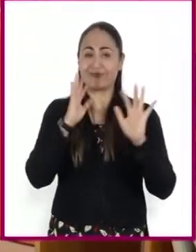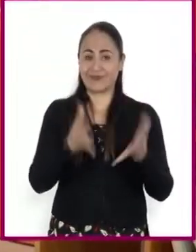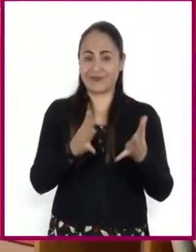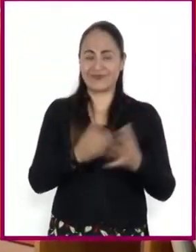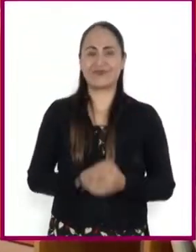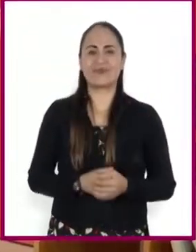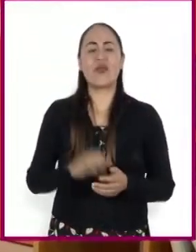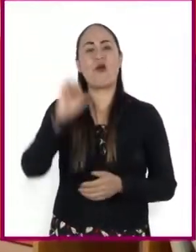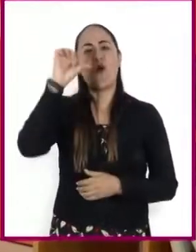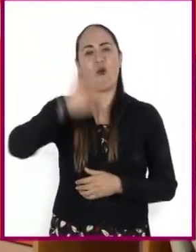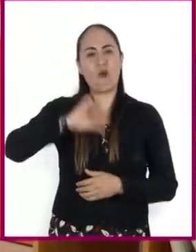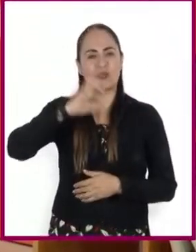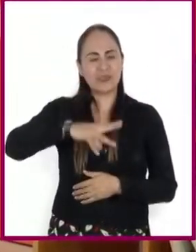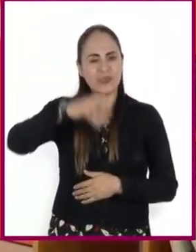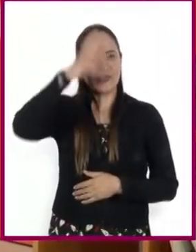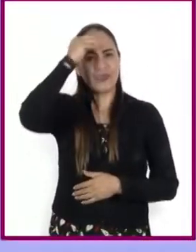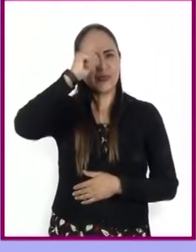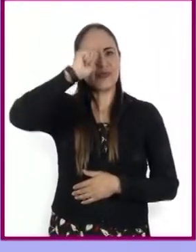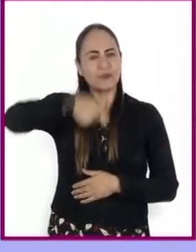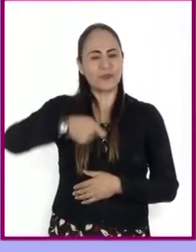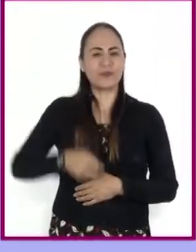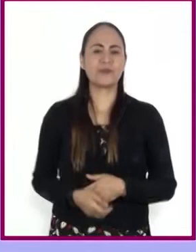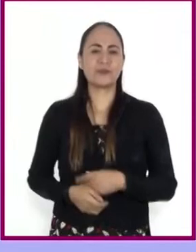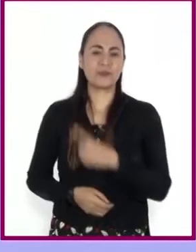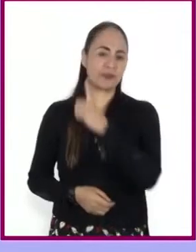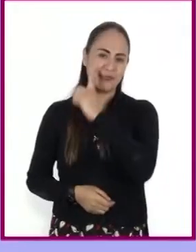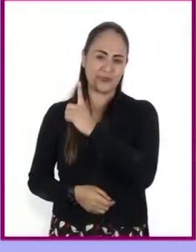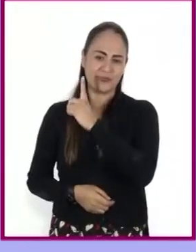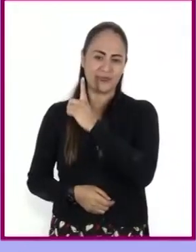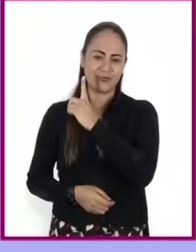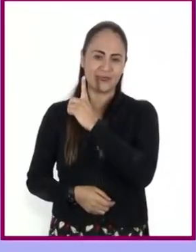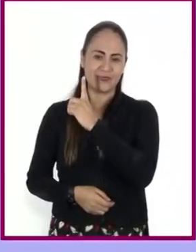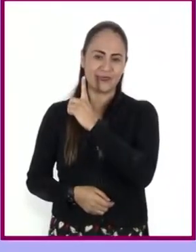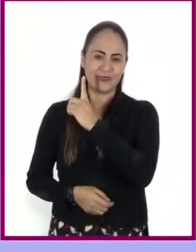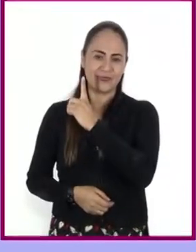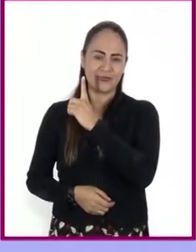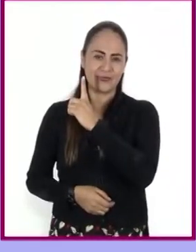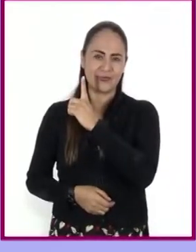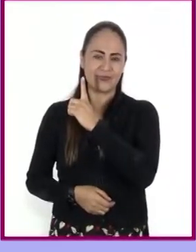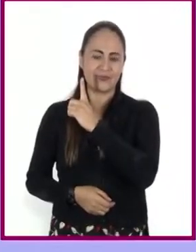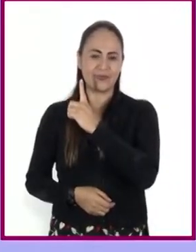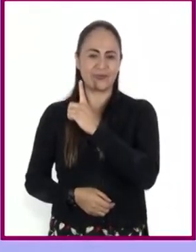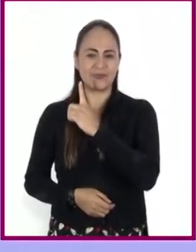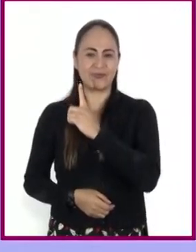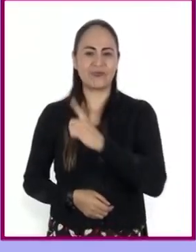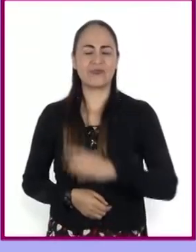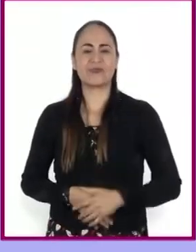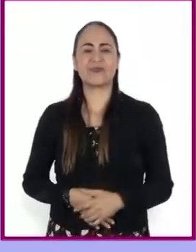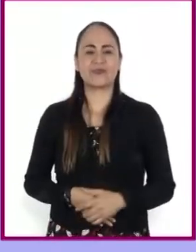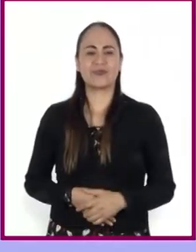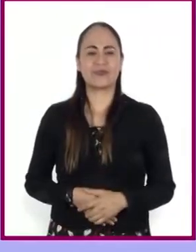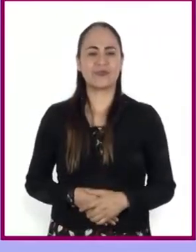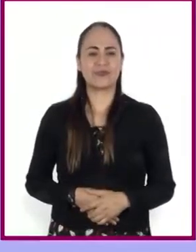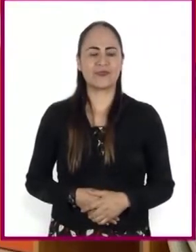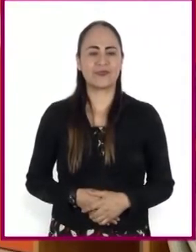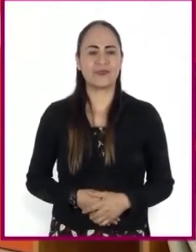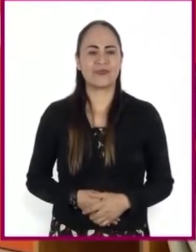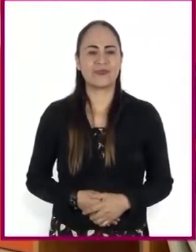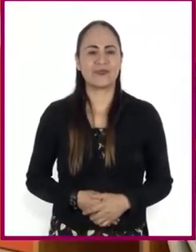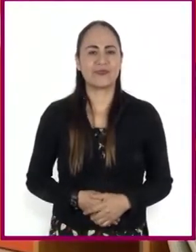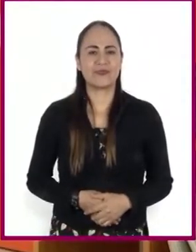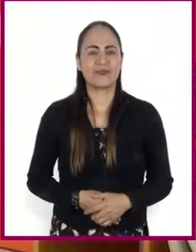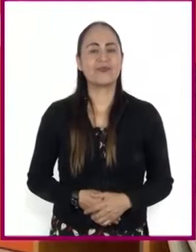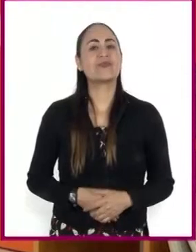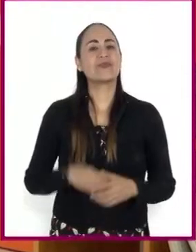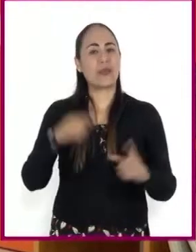El aprendizaje esperado de esta sesión es: utiliza los conceptos de sinónimo y antónimo como recursos para construir crucigramas